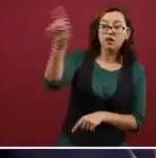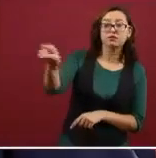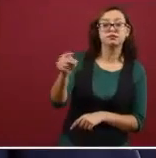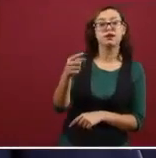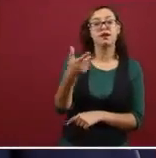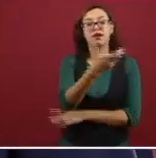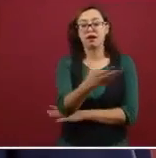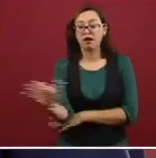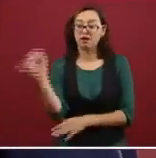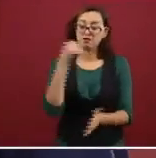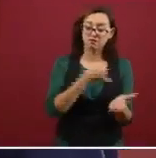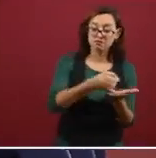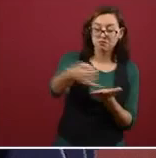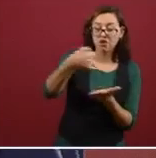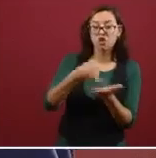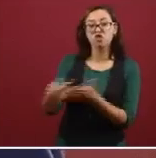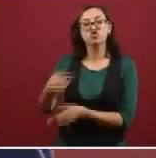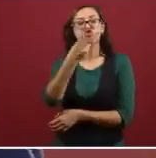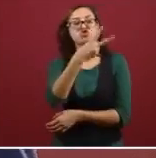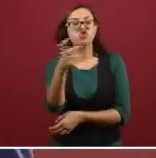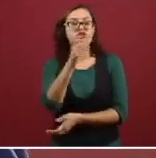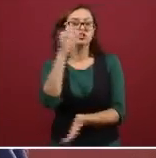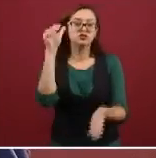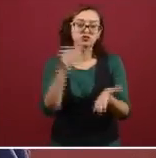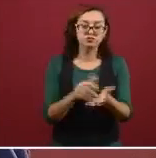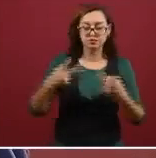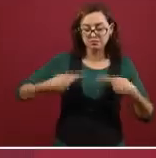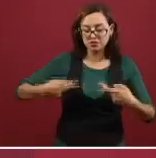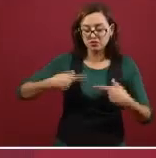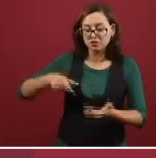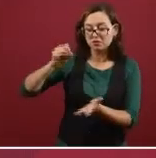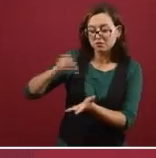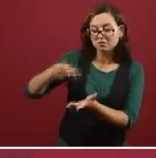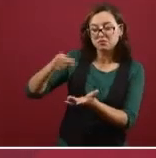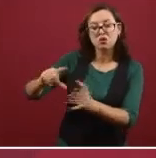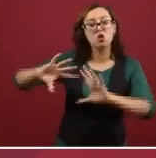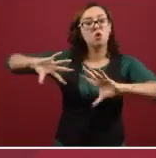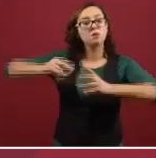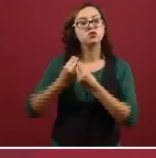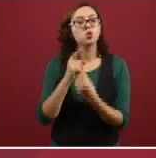Ya nada más con esos dos programas es 1 millón de empleos